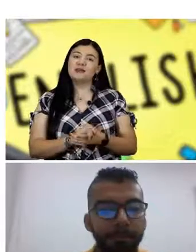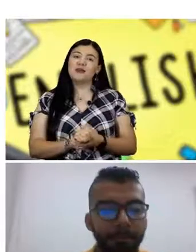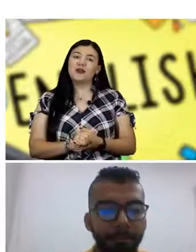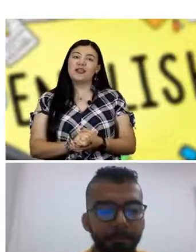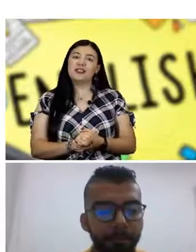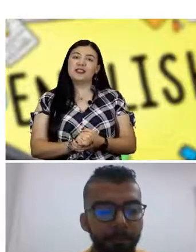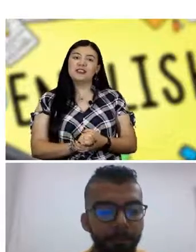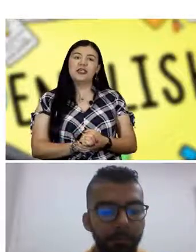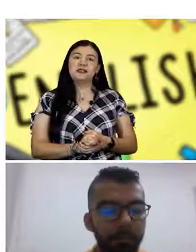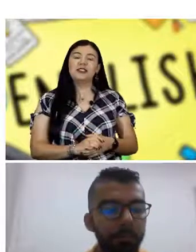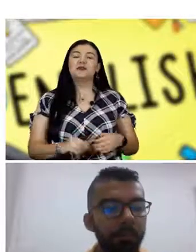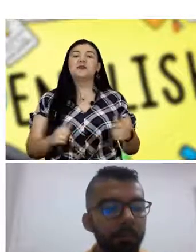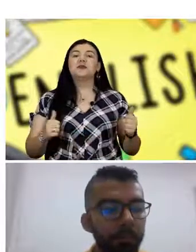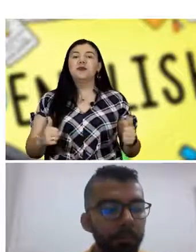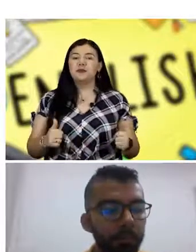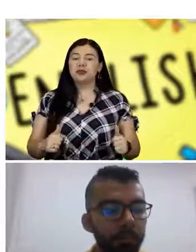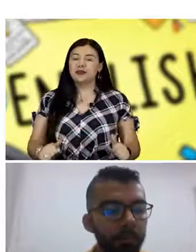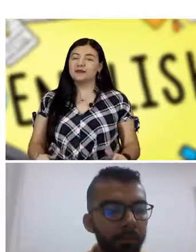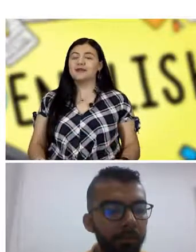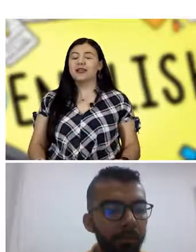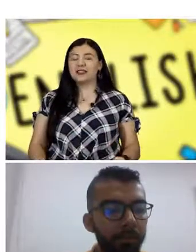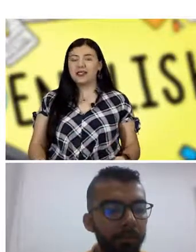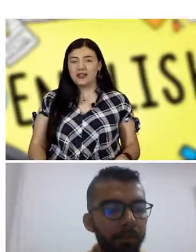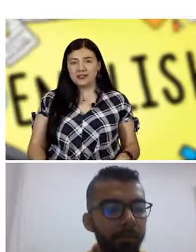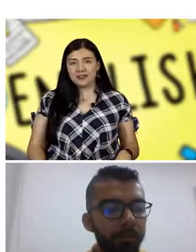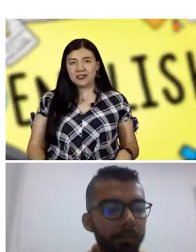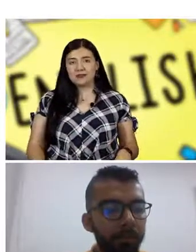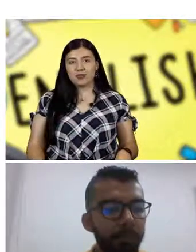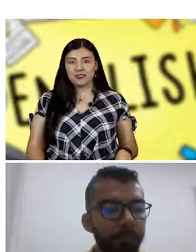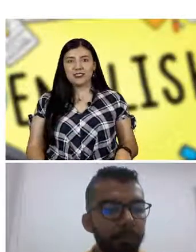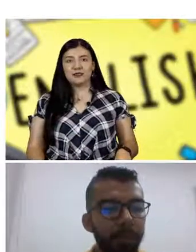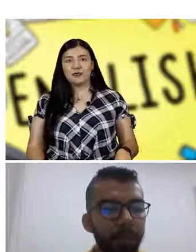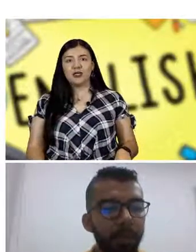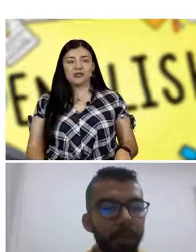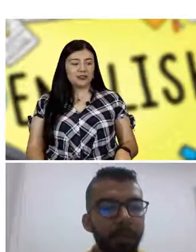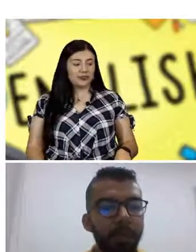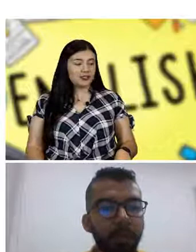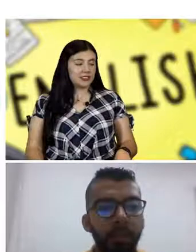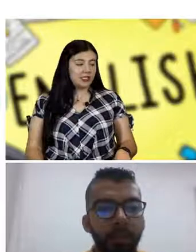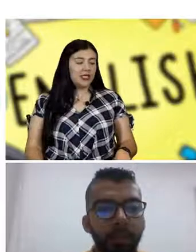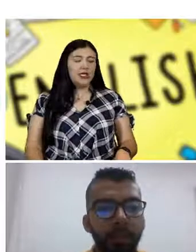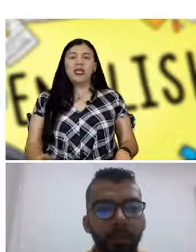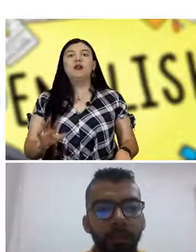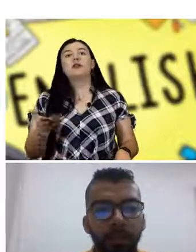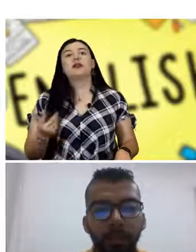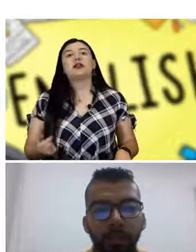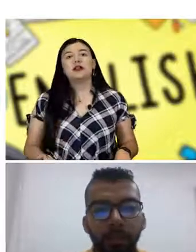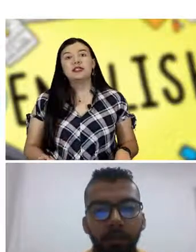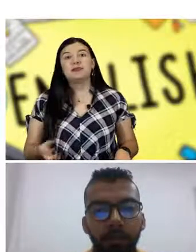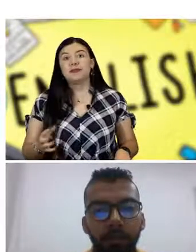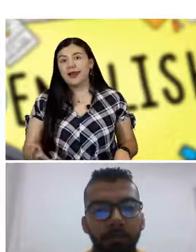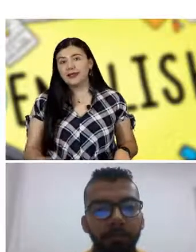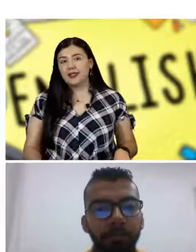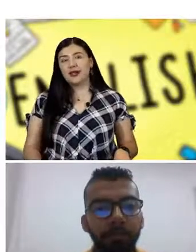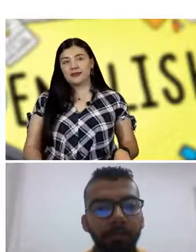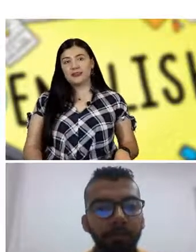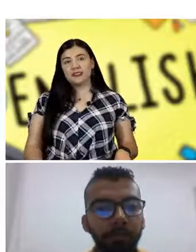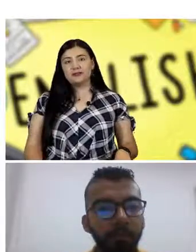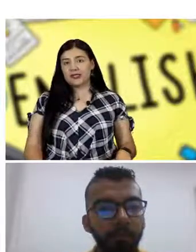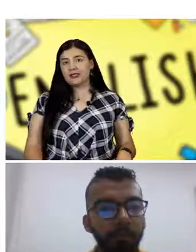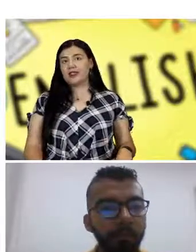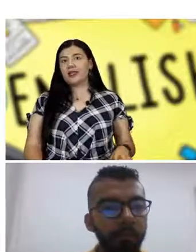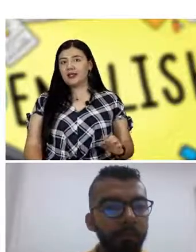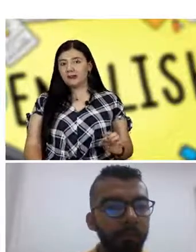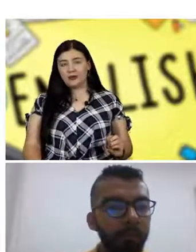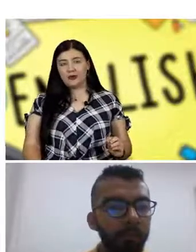que participaron allí en el chat, ¿sí? Muy bien, excelentes respuestas, muy atentos allí. Y lo importante es practicar,